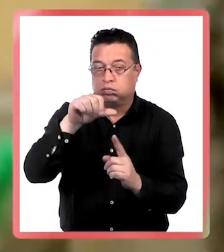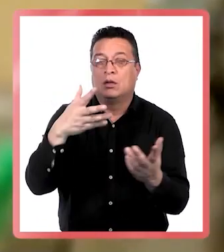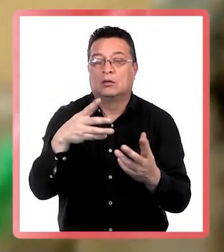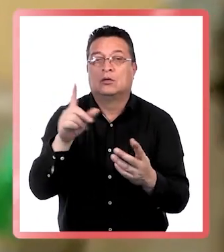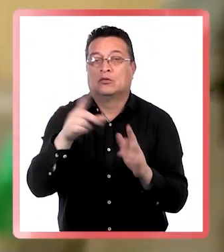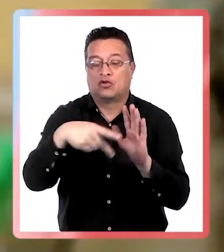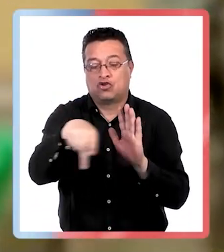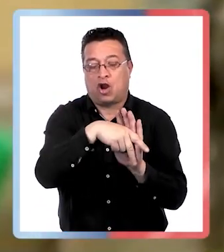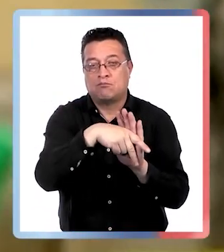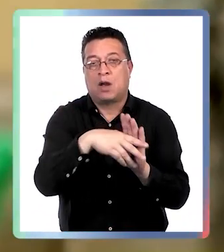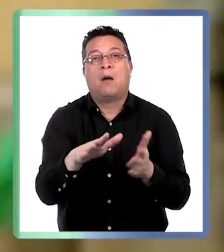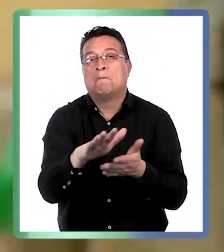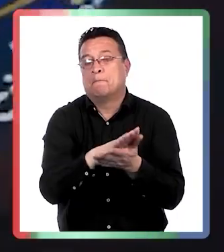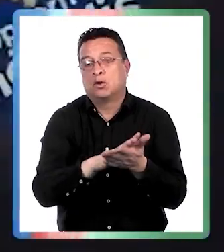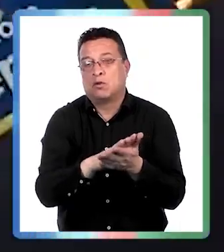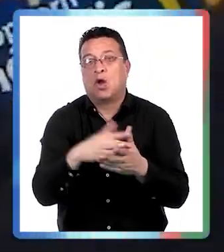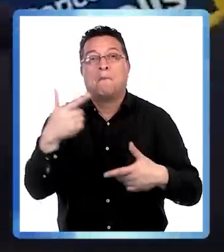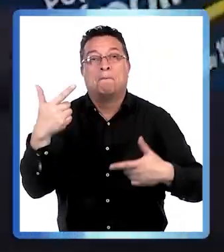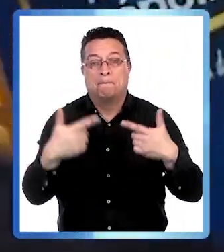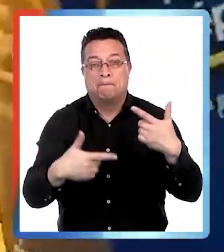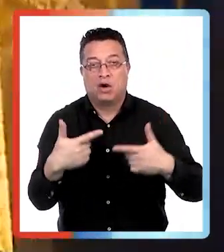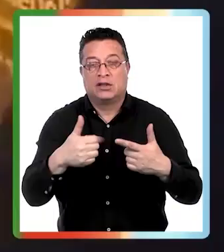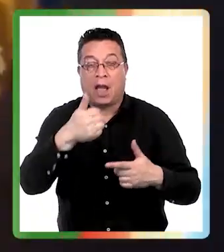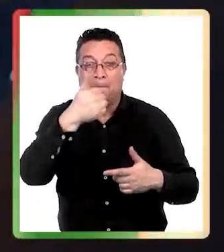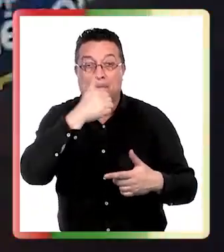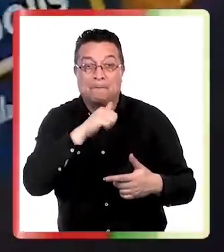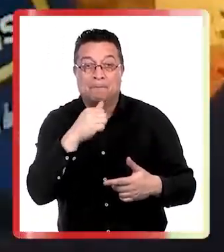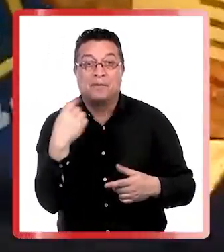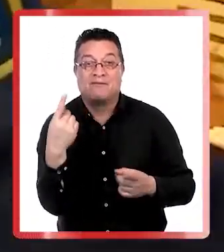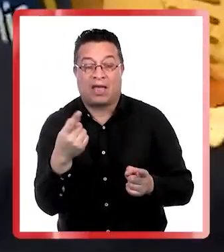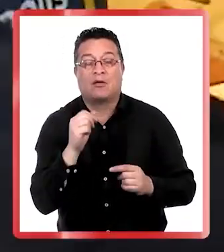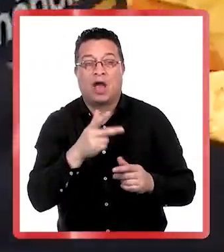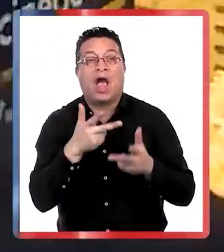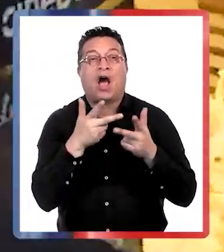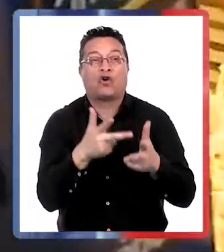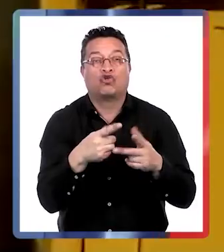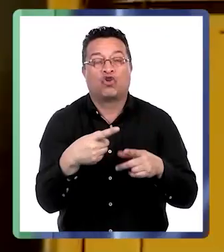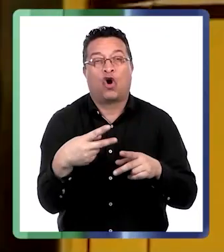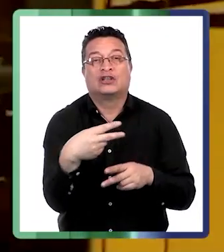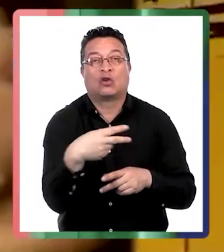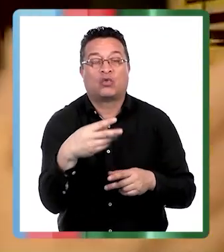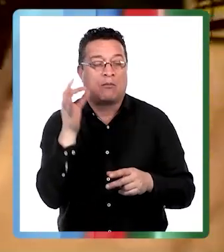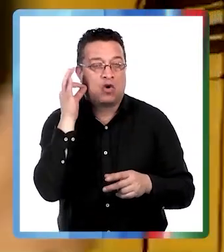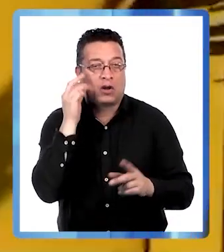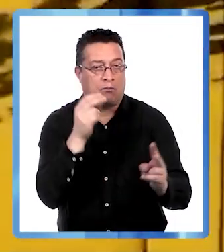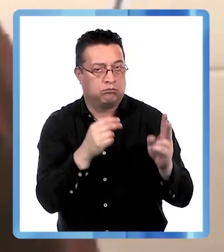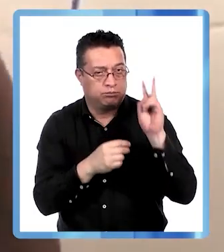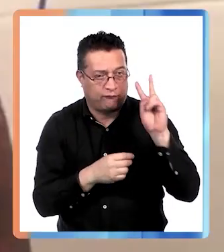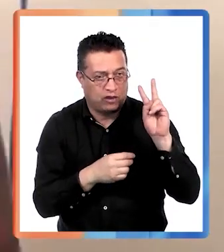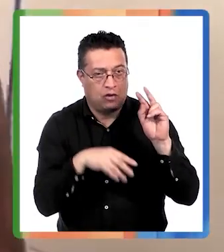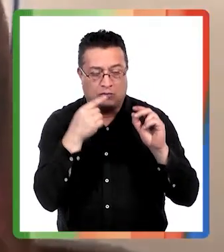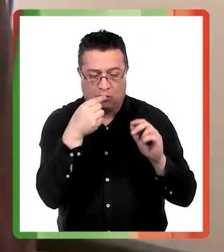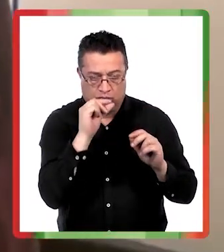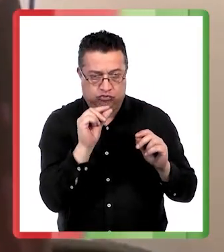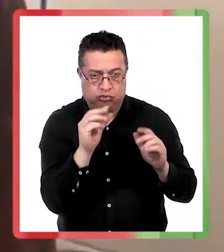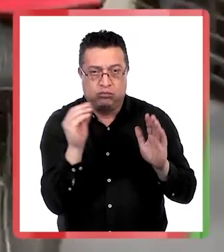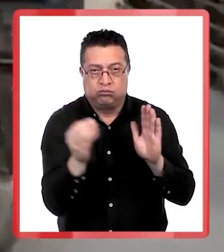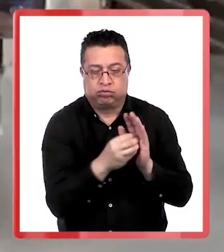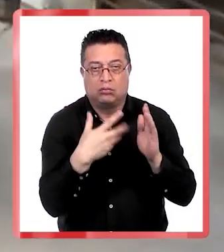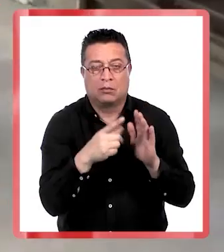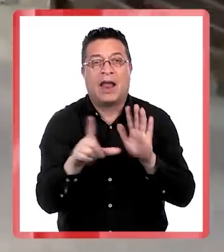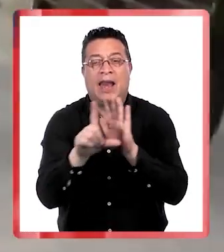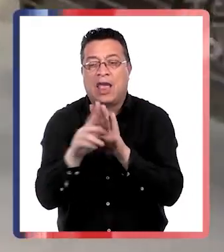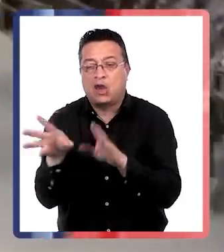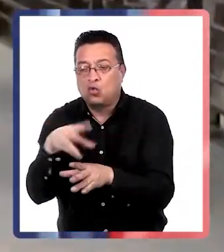penalizar y normar, por ejemplo, políticas privadas hacia evitar el acoso sexual hacia las mujeres, hace muy poco,